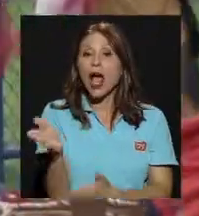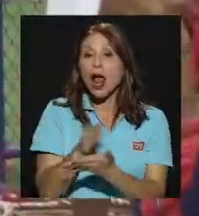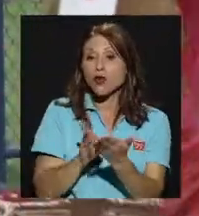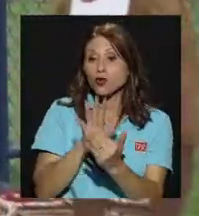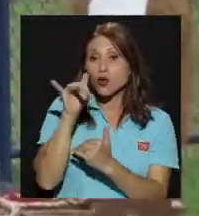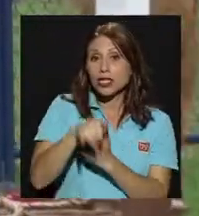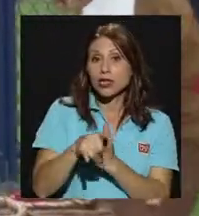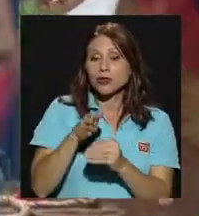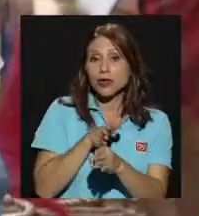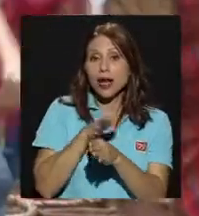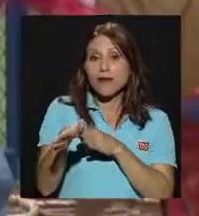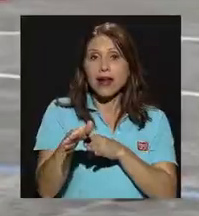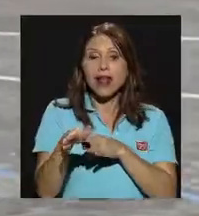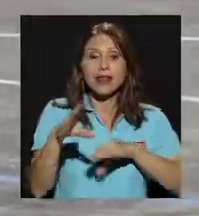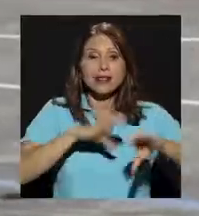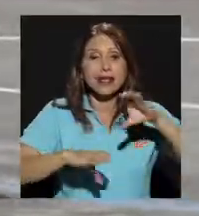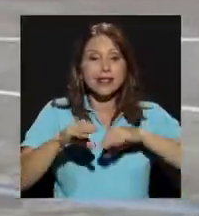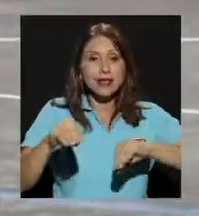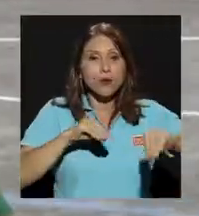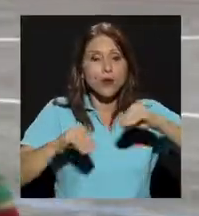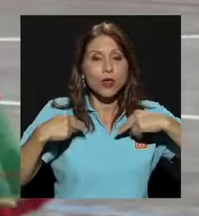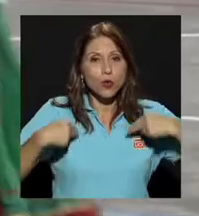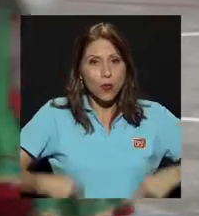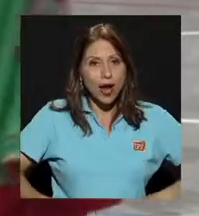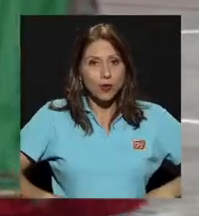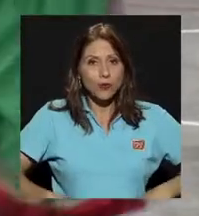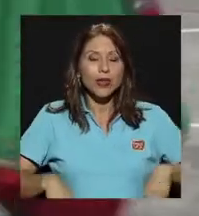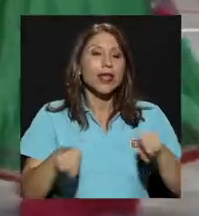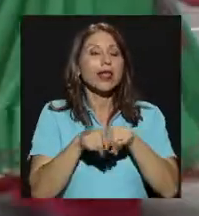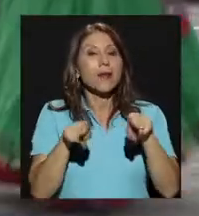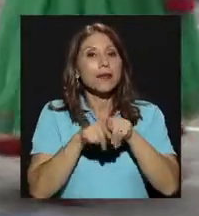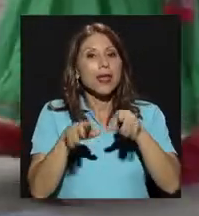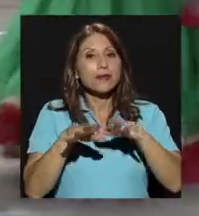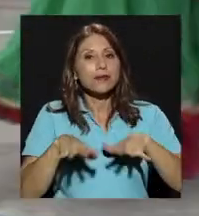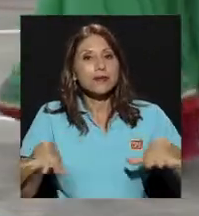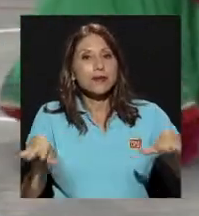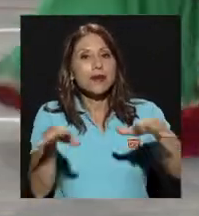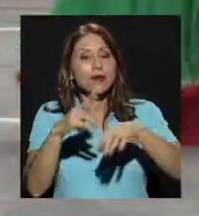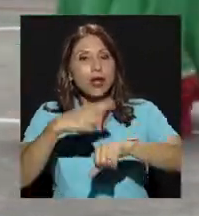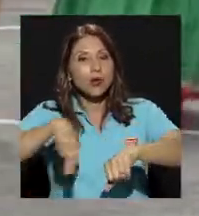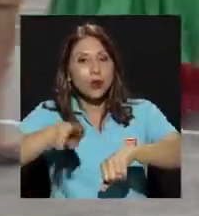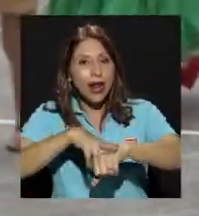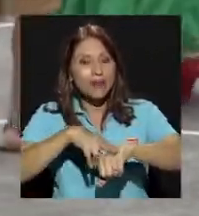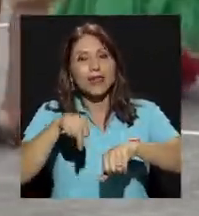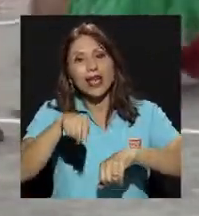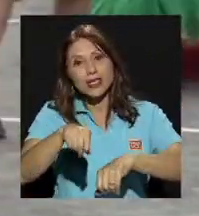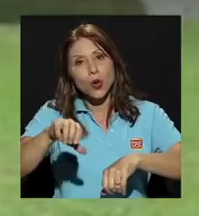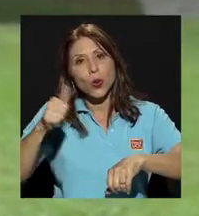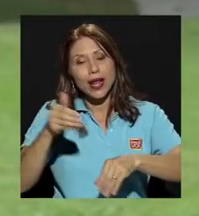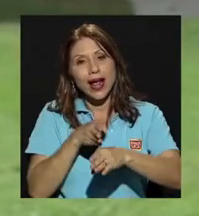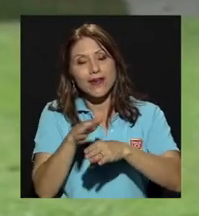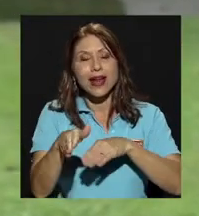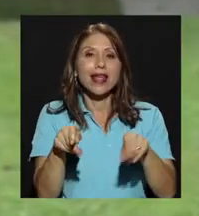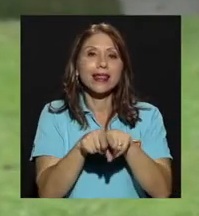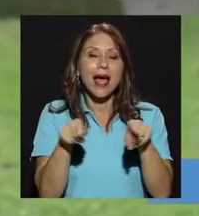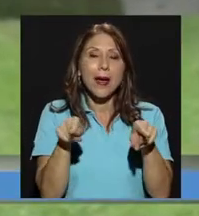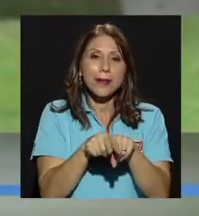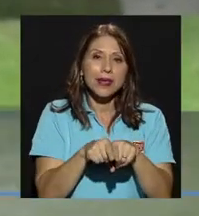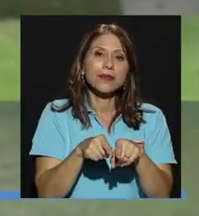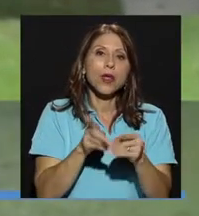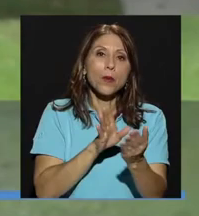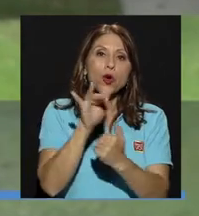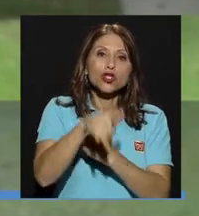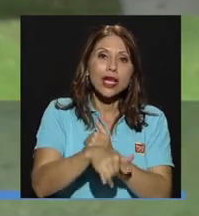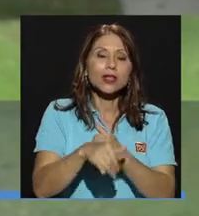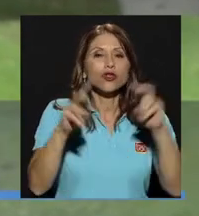carrera Ciencias de Movimiento Humano en Medio Natural, que es otra de las carreras que nos tenemos aquí. También proyectos